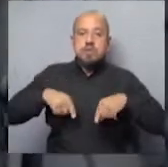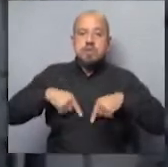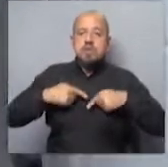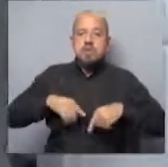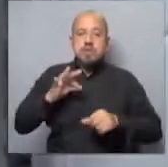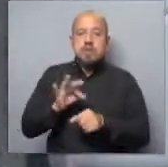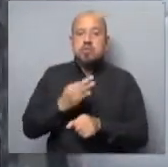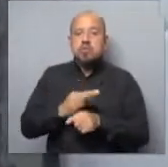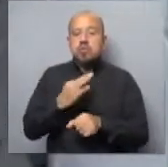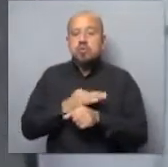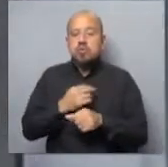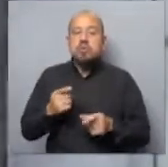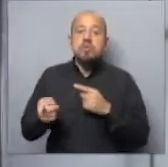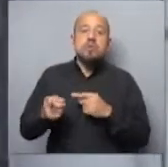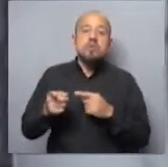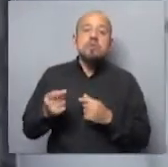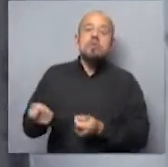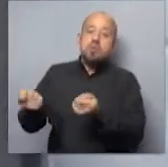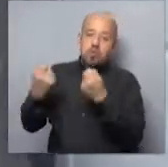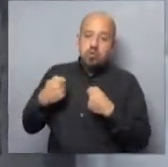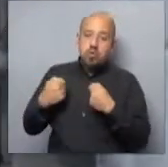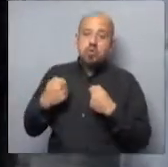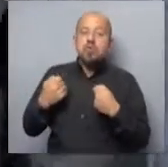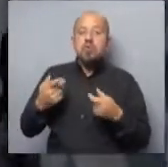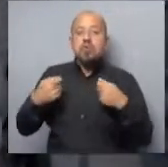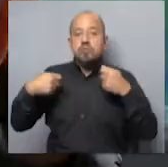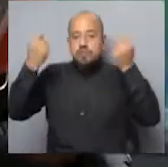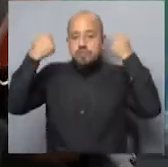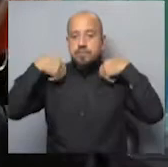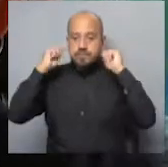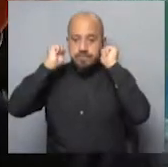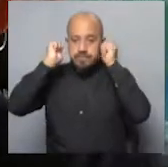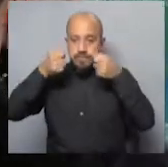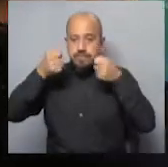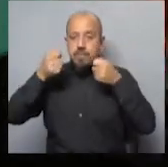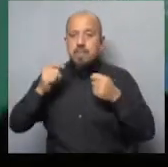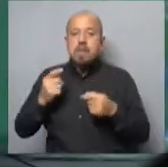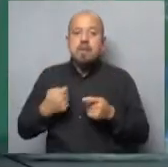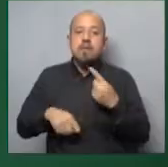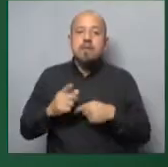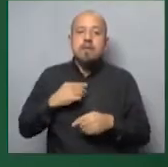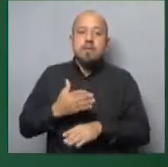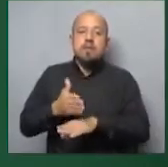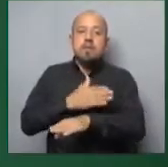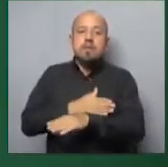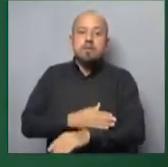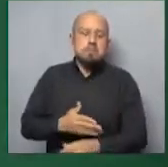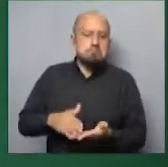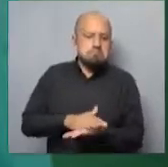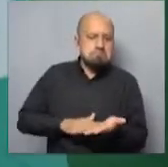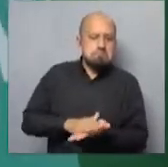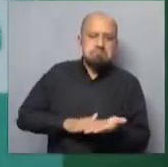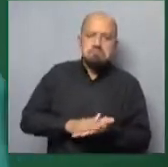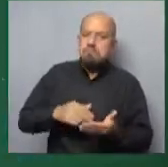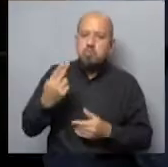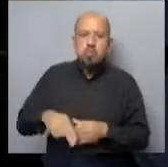Carolina Cose nos escuchó y nos dio las capas. Pero antes de ella nadie había hecho